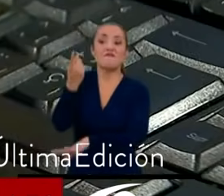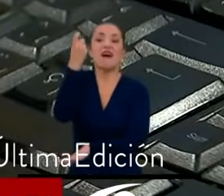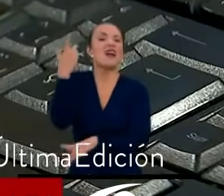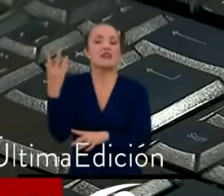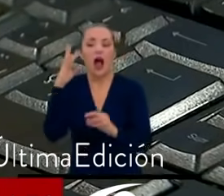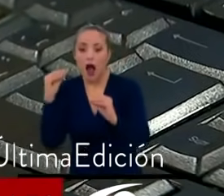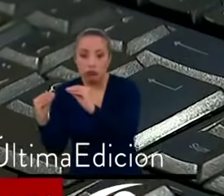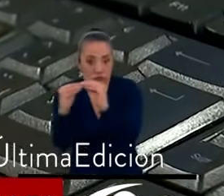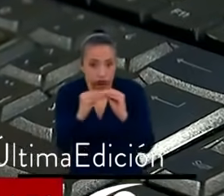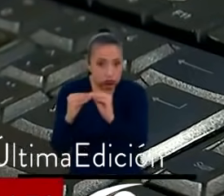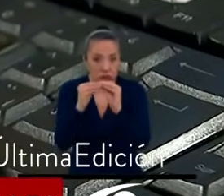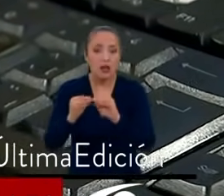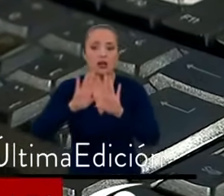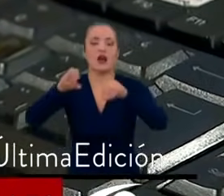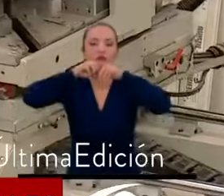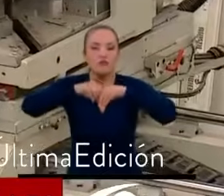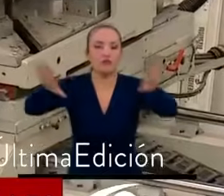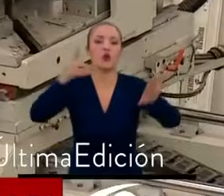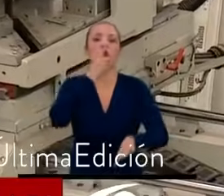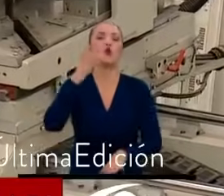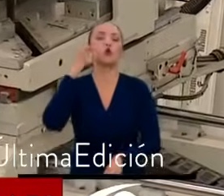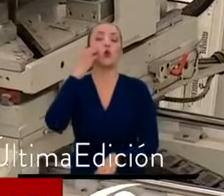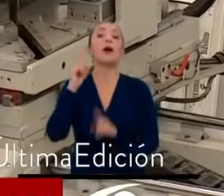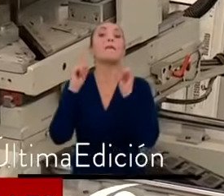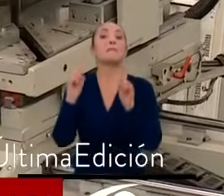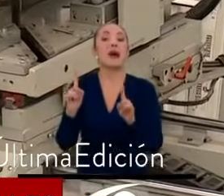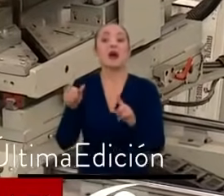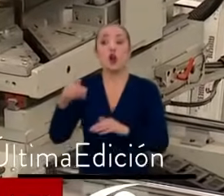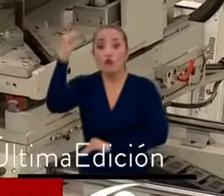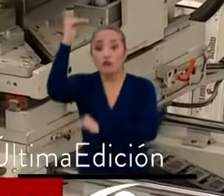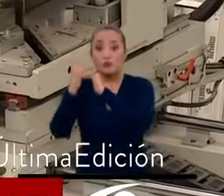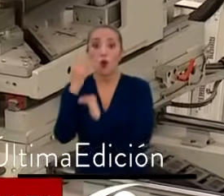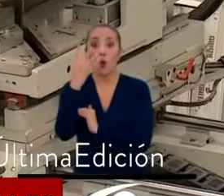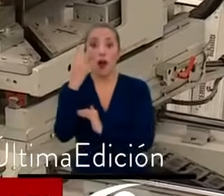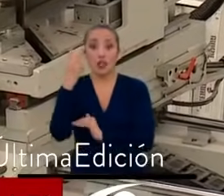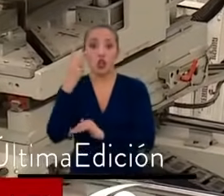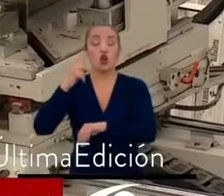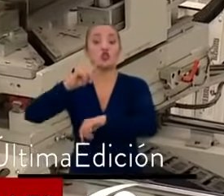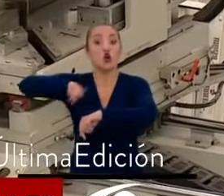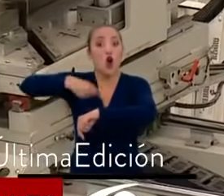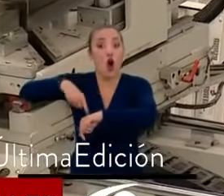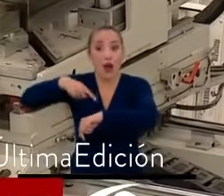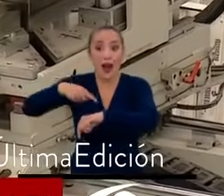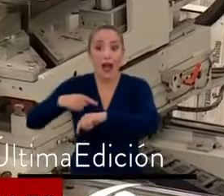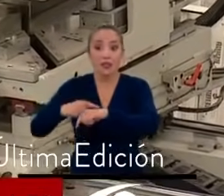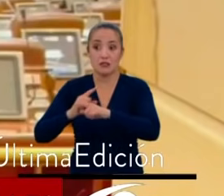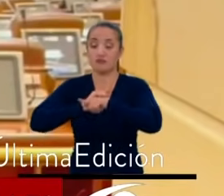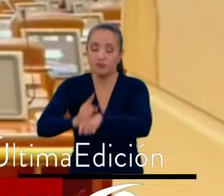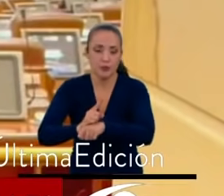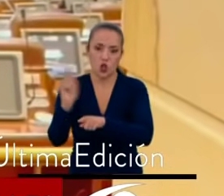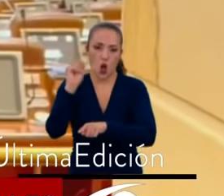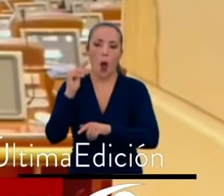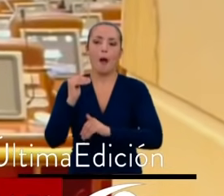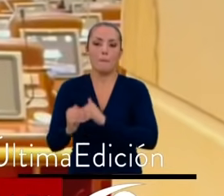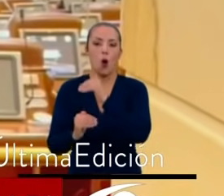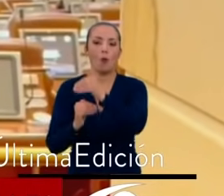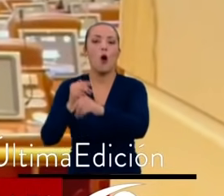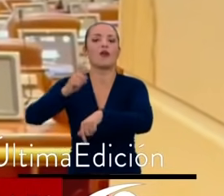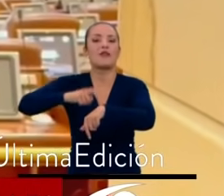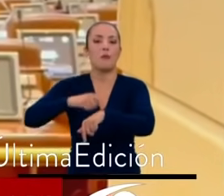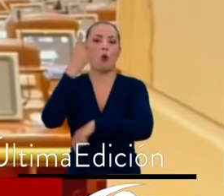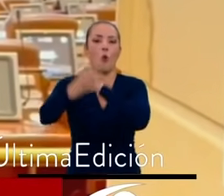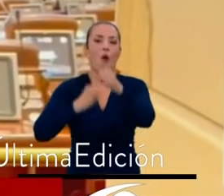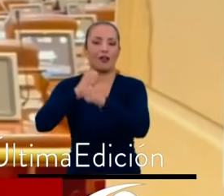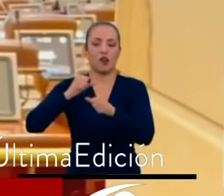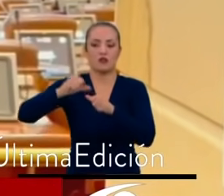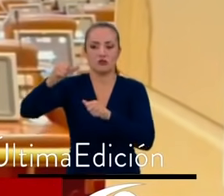la promulgación por parte del presidente Iván Duque. Sin embargo, la reducción sería gradual durante 4 años. El primer año y el segundo se reducirá